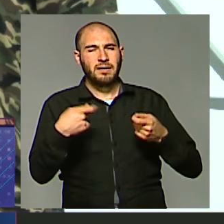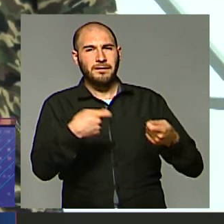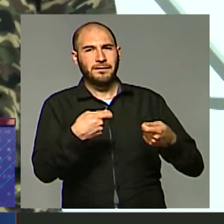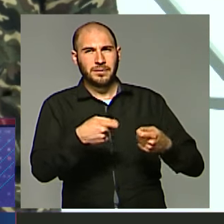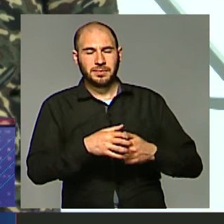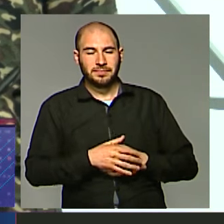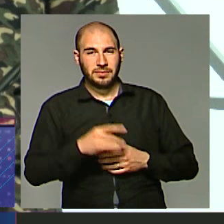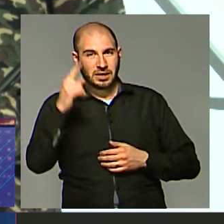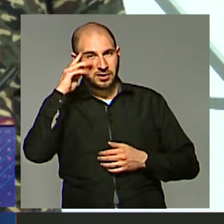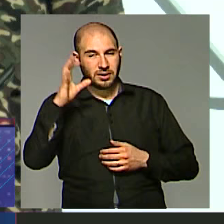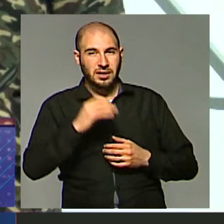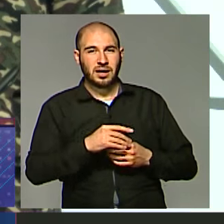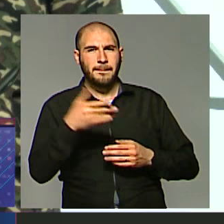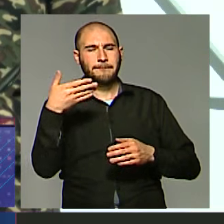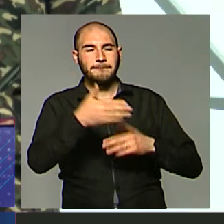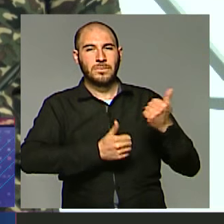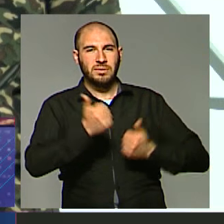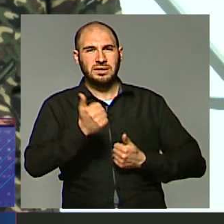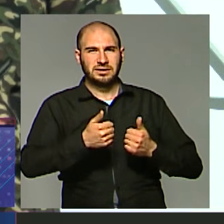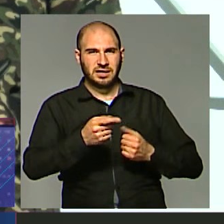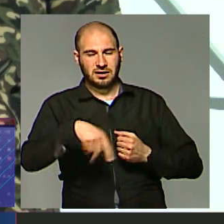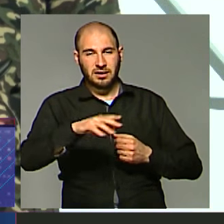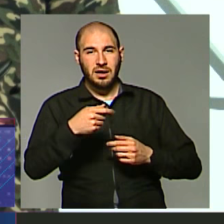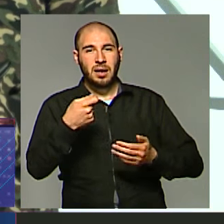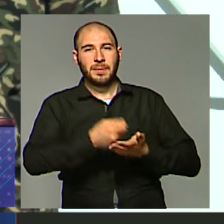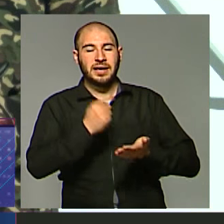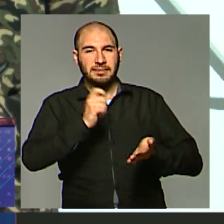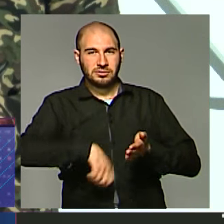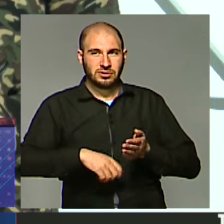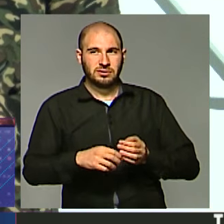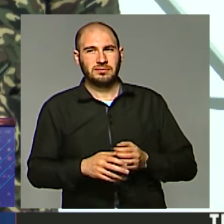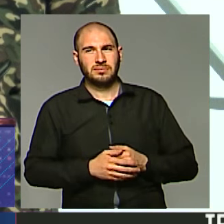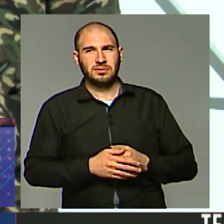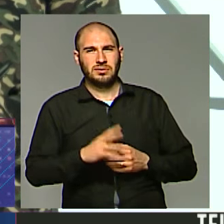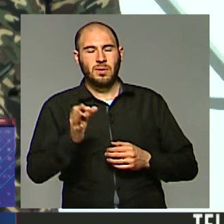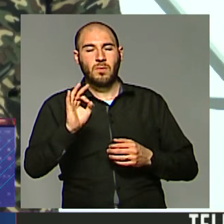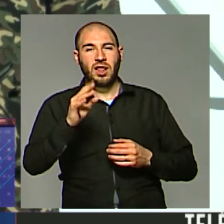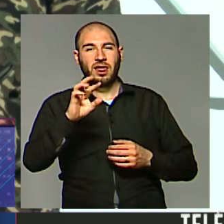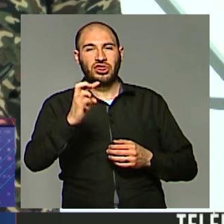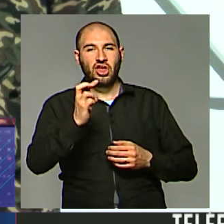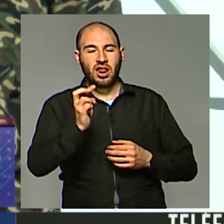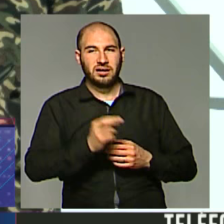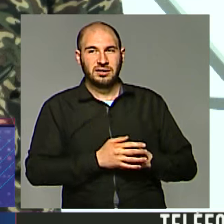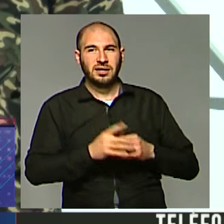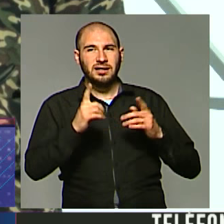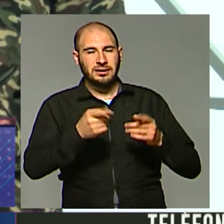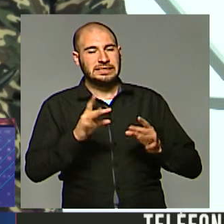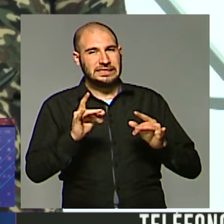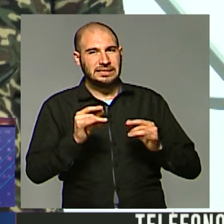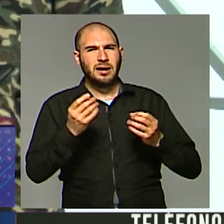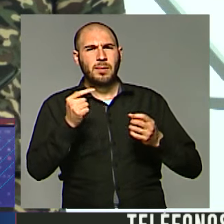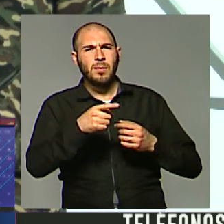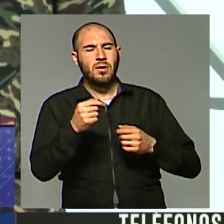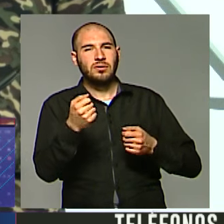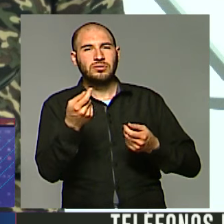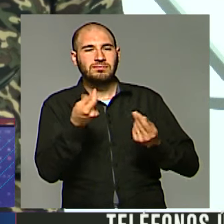¿sí? Recordemos que para poder participar en estos certámenes hay que pagar inscripción, todo es en moneda extranjera y se complica. ¿Cómo estás